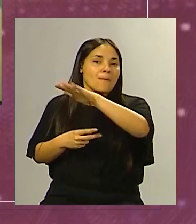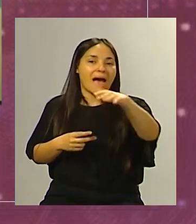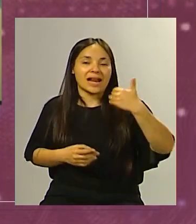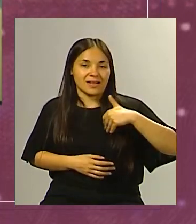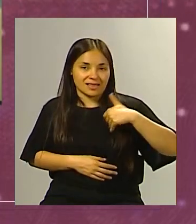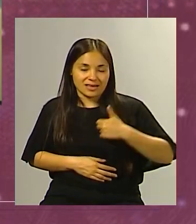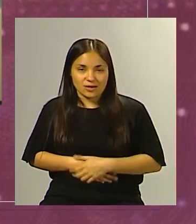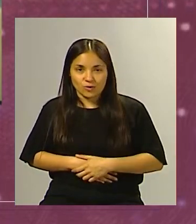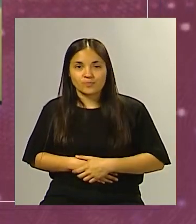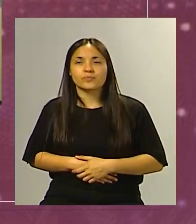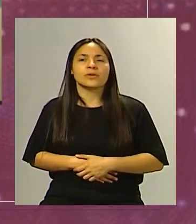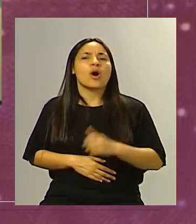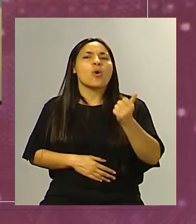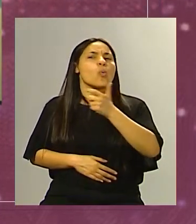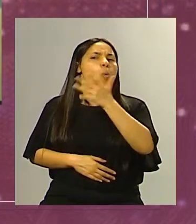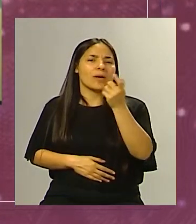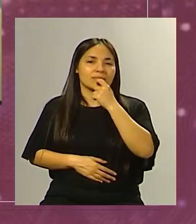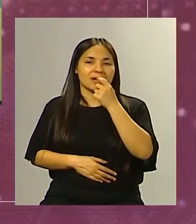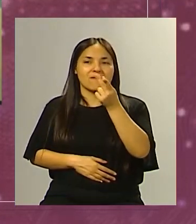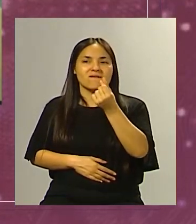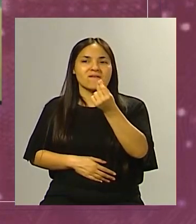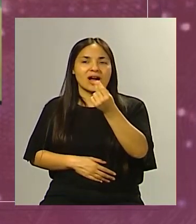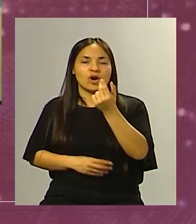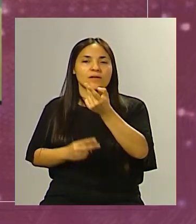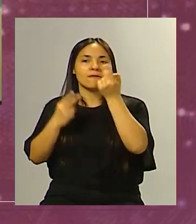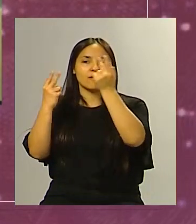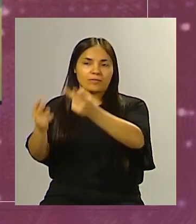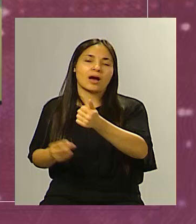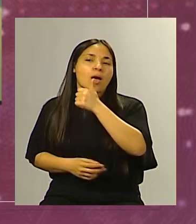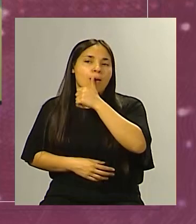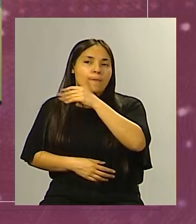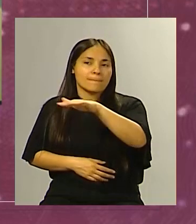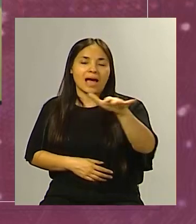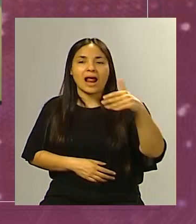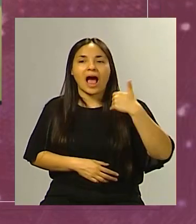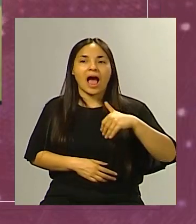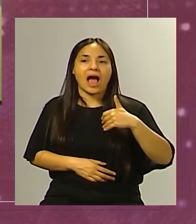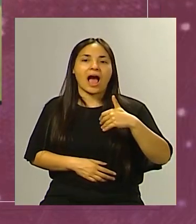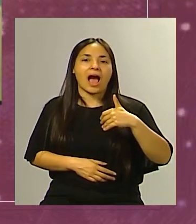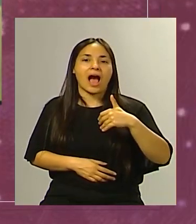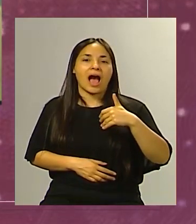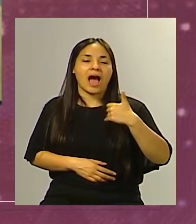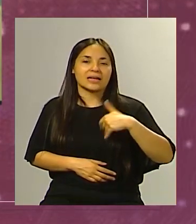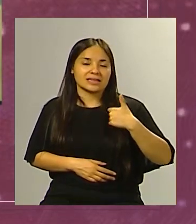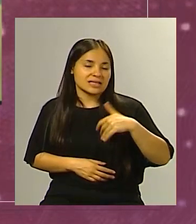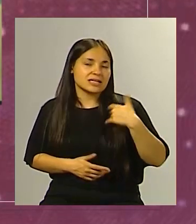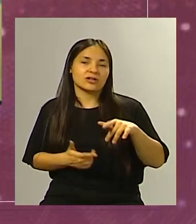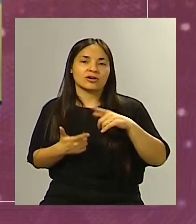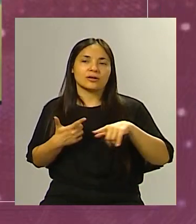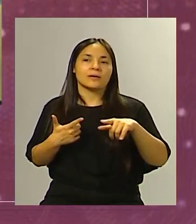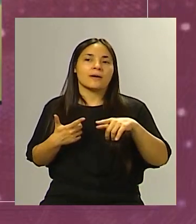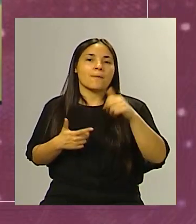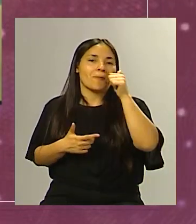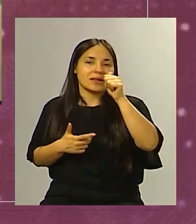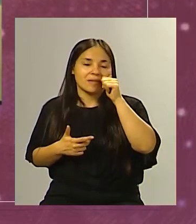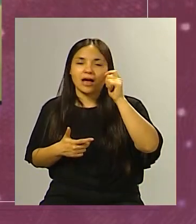atlántica. ¿Y cuánto sale? ¿Cuál es el valor actual de un viaje, por ejemplo, a la costa atlántica, ya sea Gesell o Mar del Plata? Y, por ejemplo, los chicos